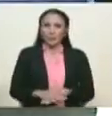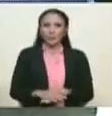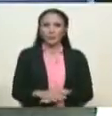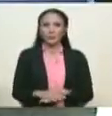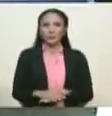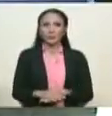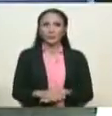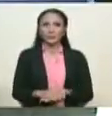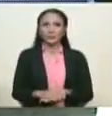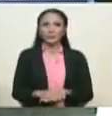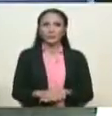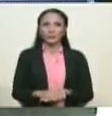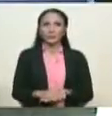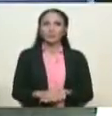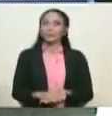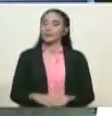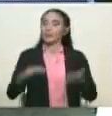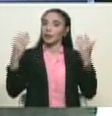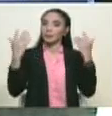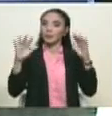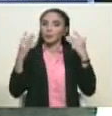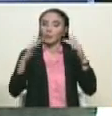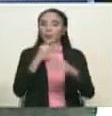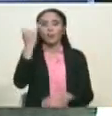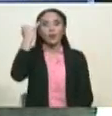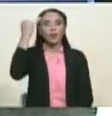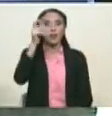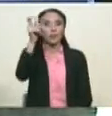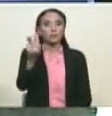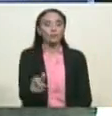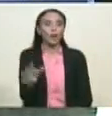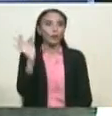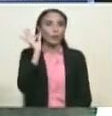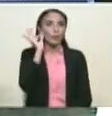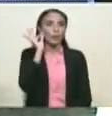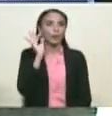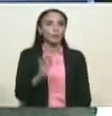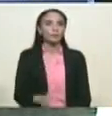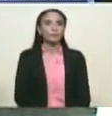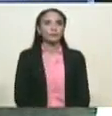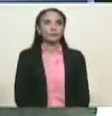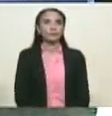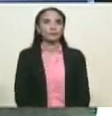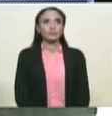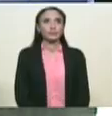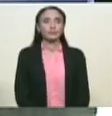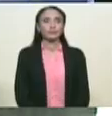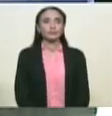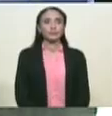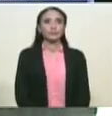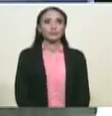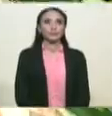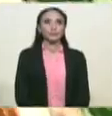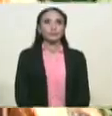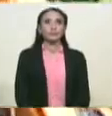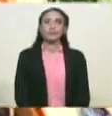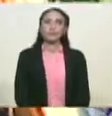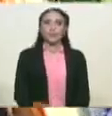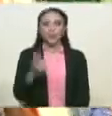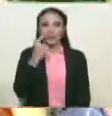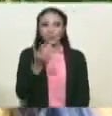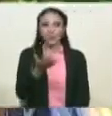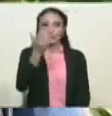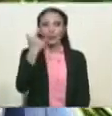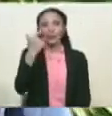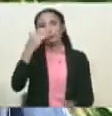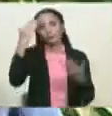bueno, ¿verdad? Vamos a dar un aplauso a Cilia Flores, ¿vale? Cilita. Está aquí con el sol. Le